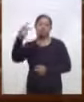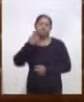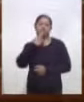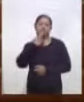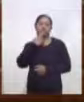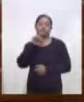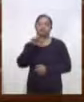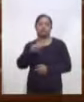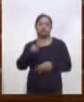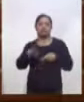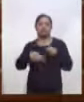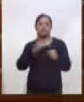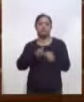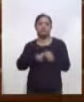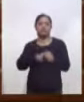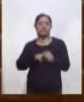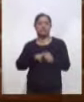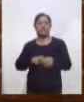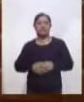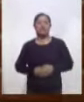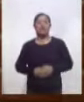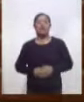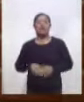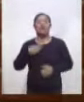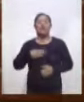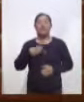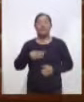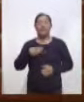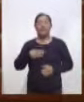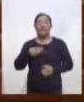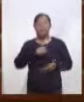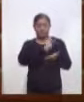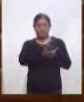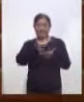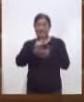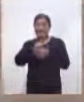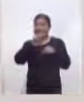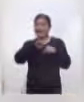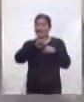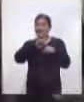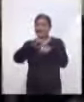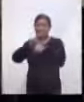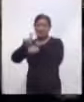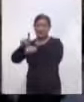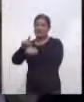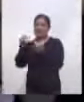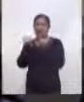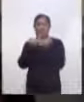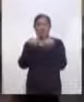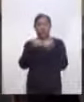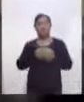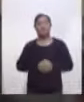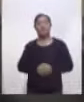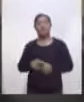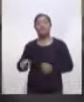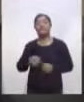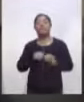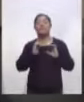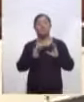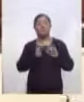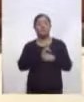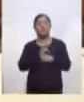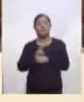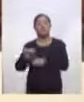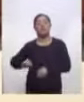mismo dentro del salón. Los sanitarios se cloran, los se lavan todos los días. Como parte de las medidas preventivas, la